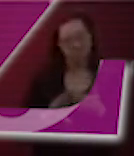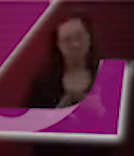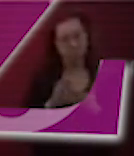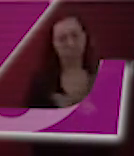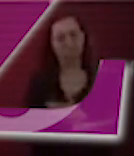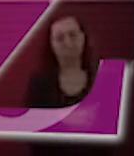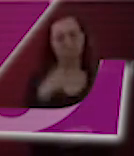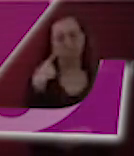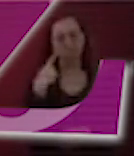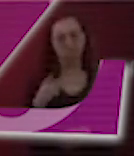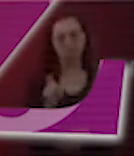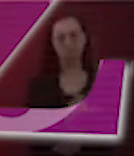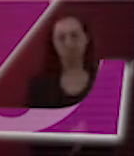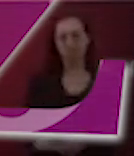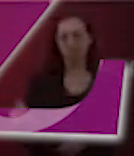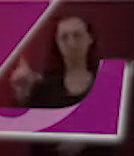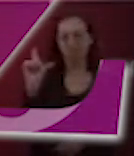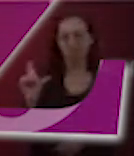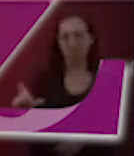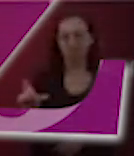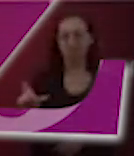Mire, este es el detente.